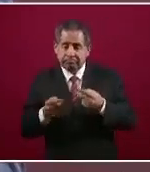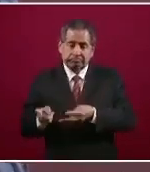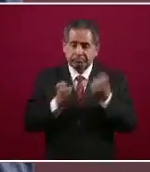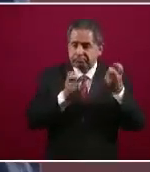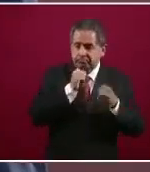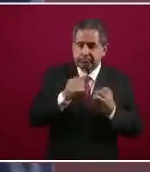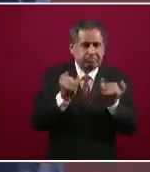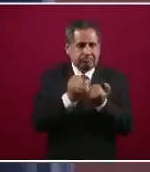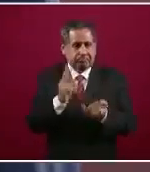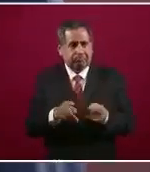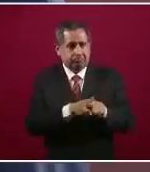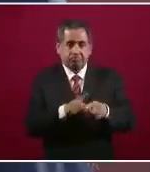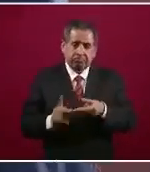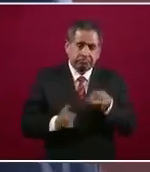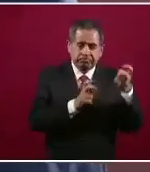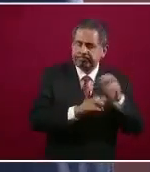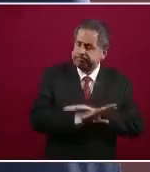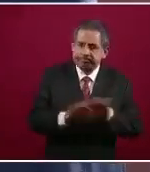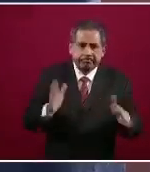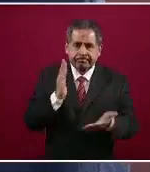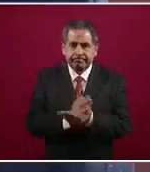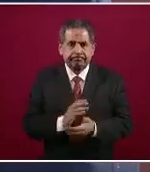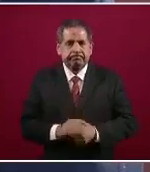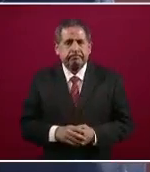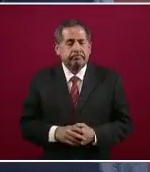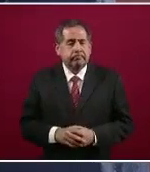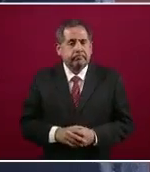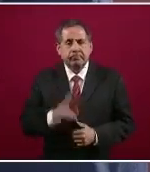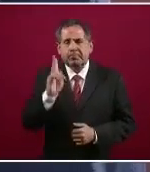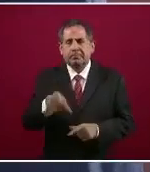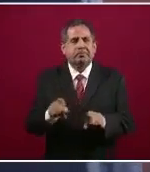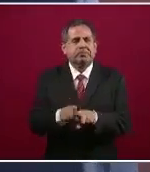Es como lo de